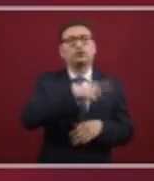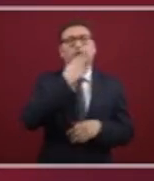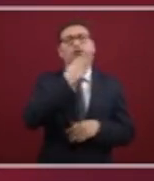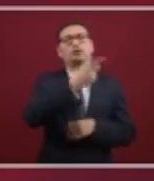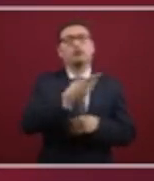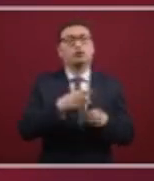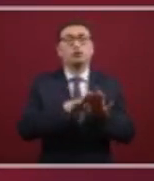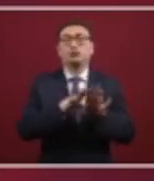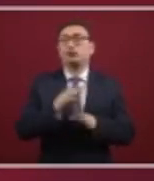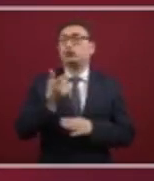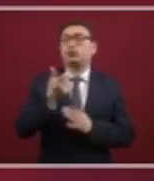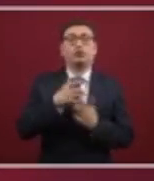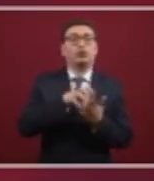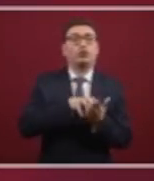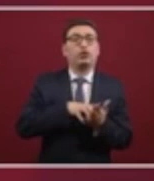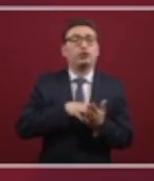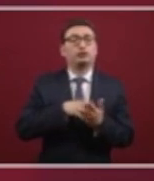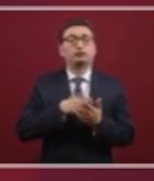recortar